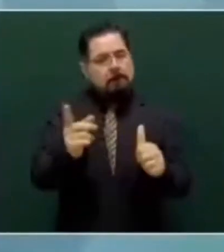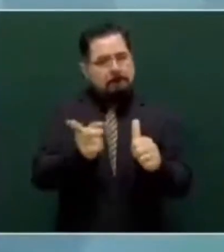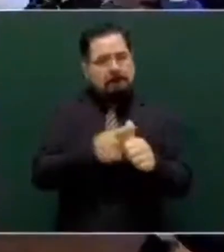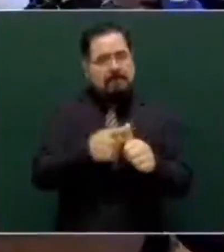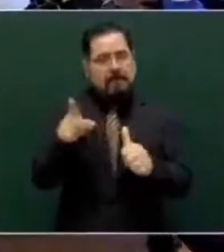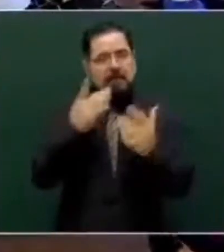Y en otro tema para...